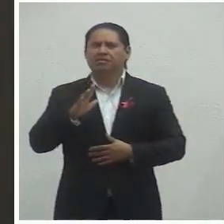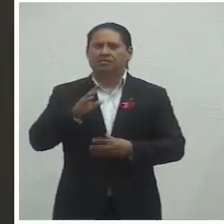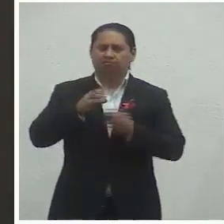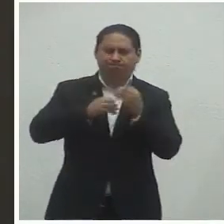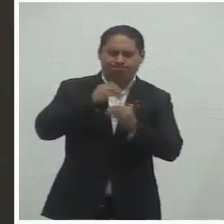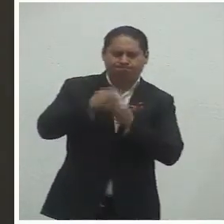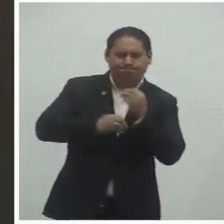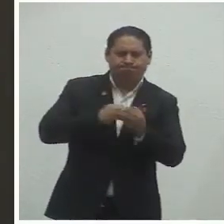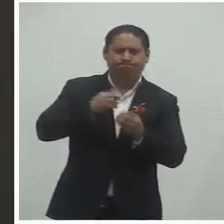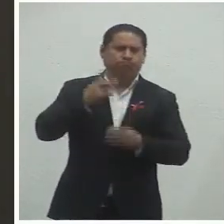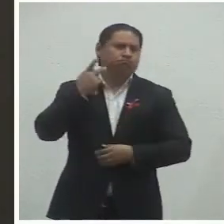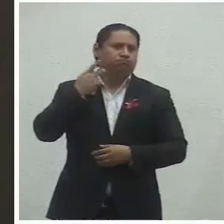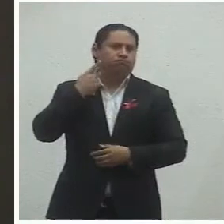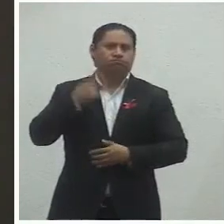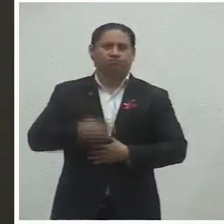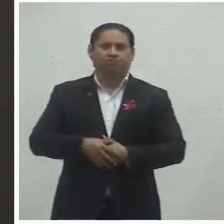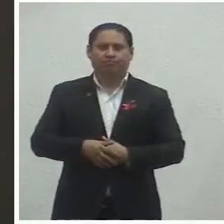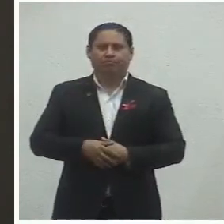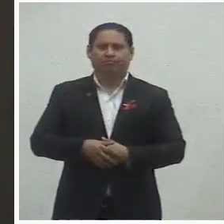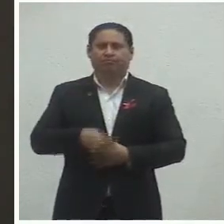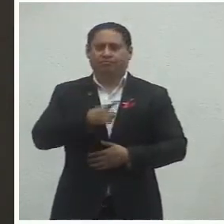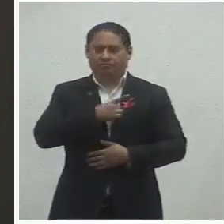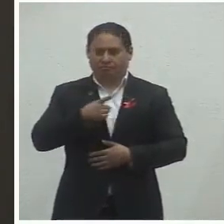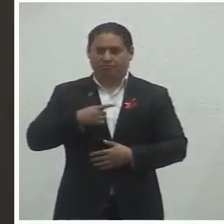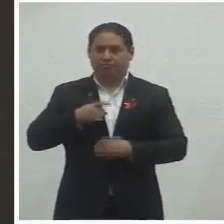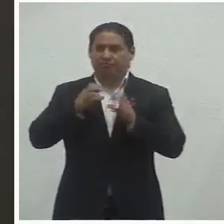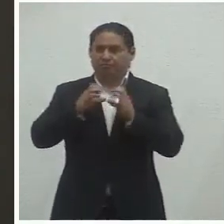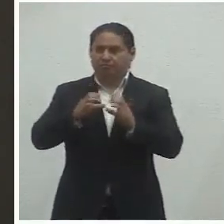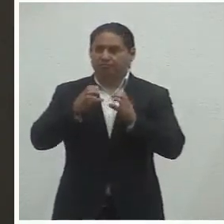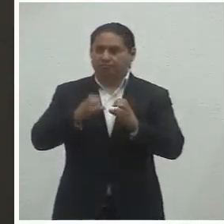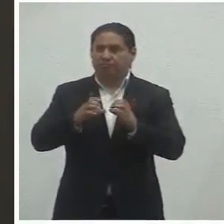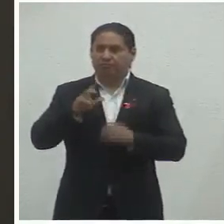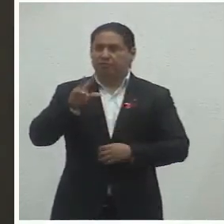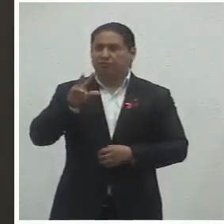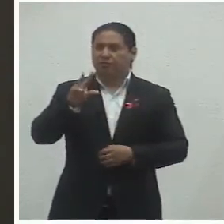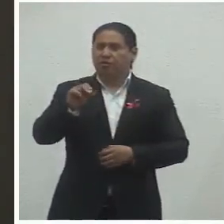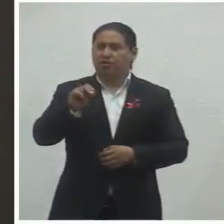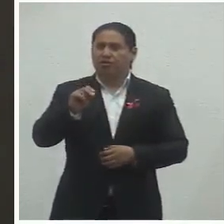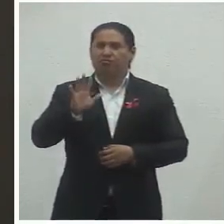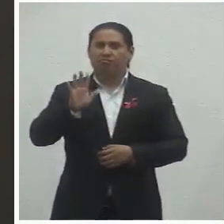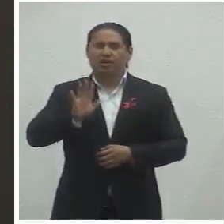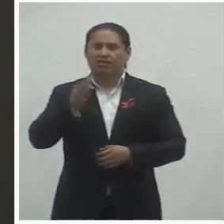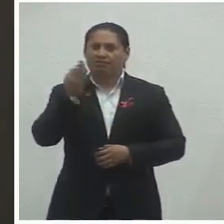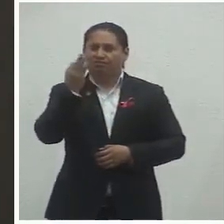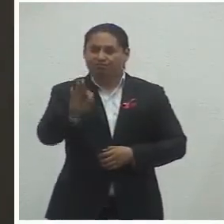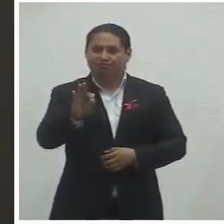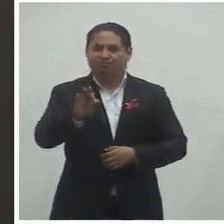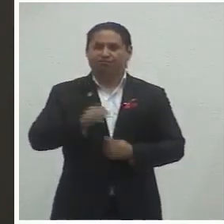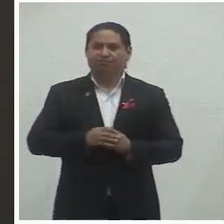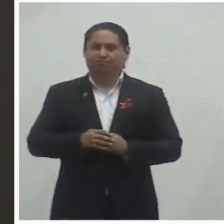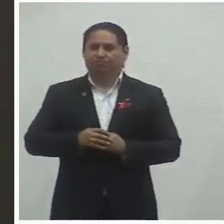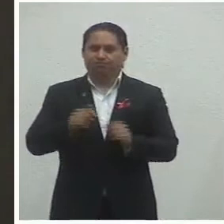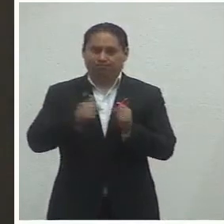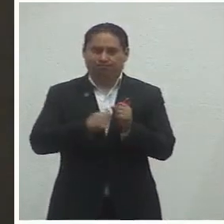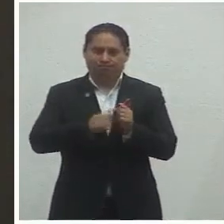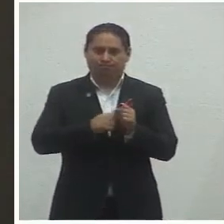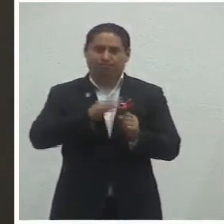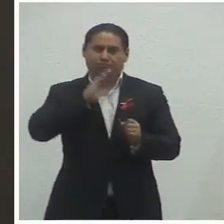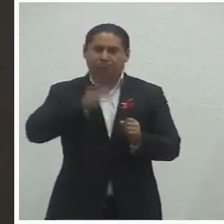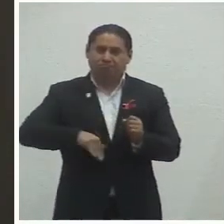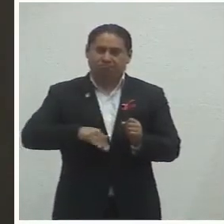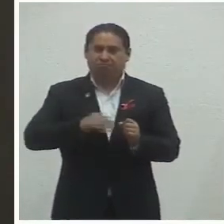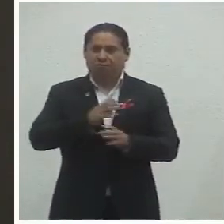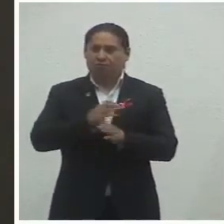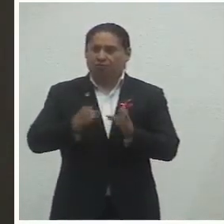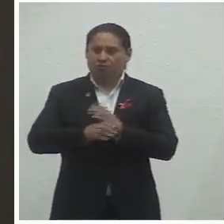disputa política. Se deberá cuidar que no se construyan trampas en las que pueda caer la legalidad y la